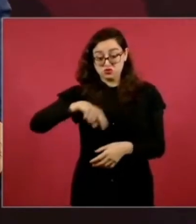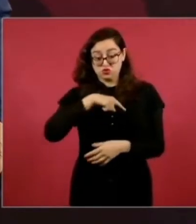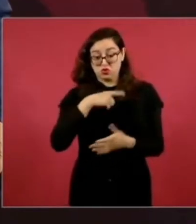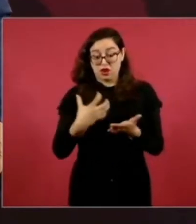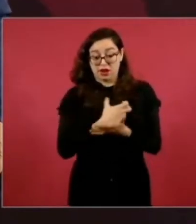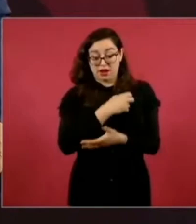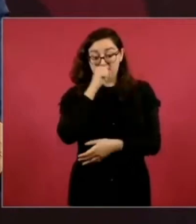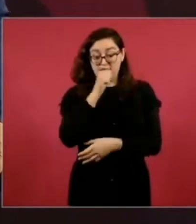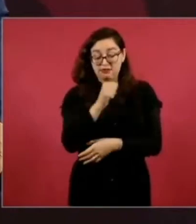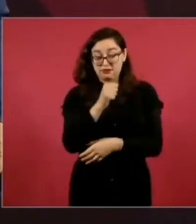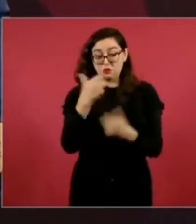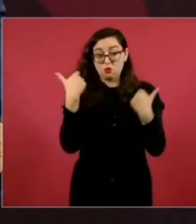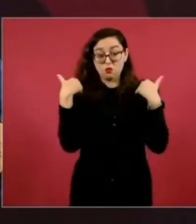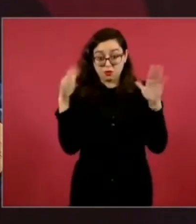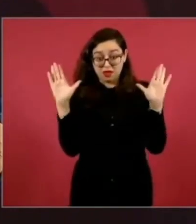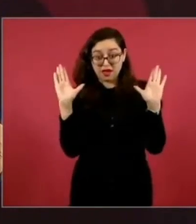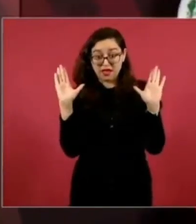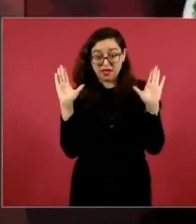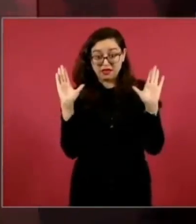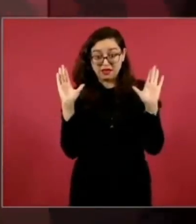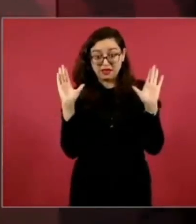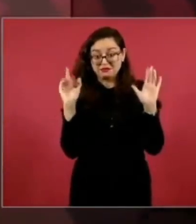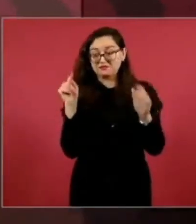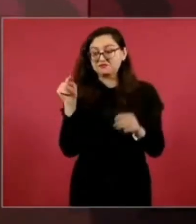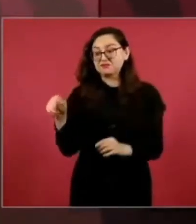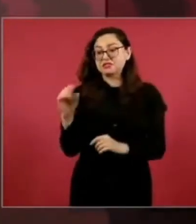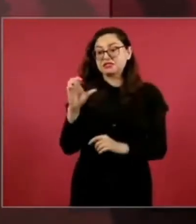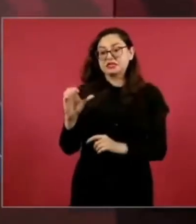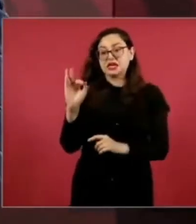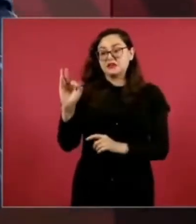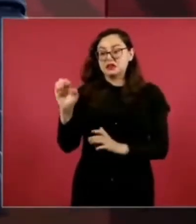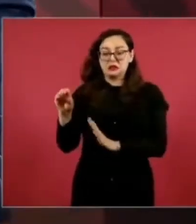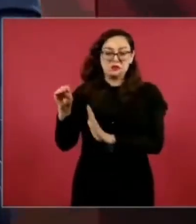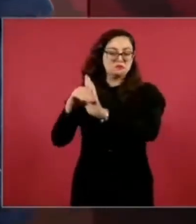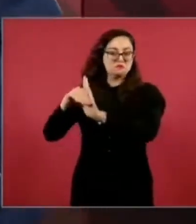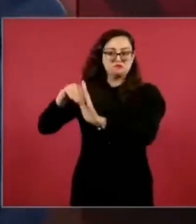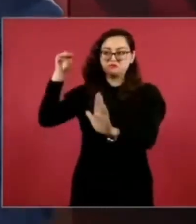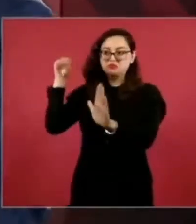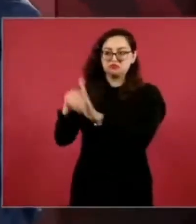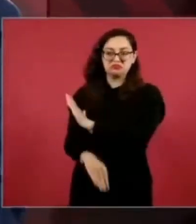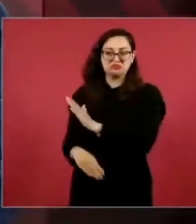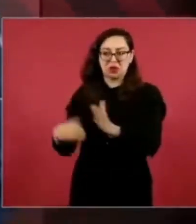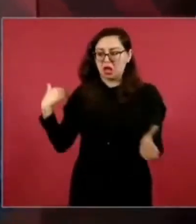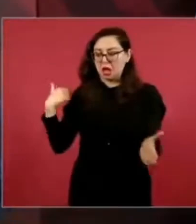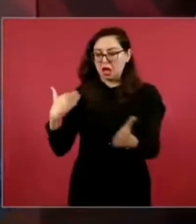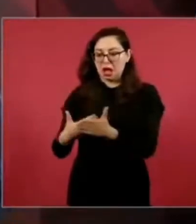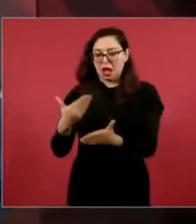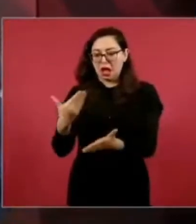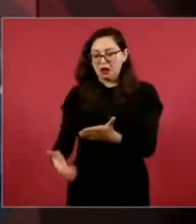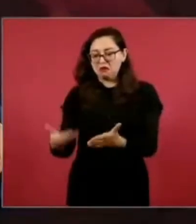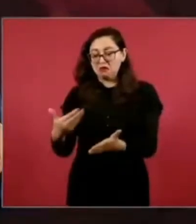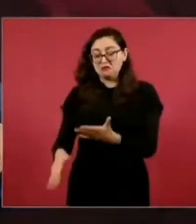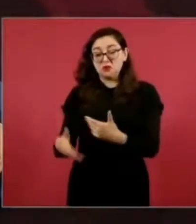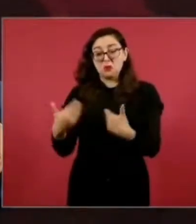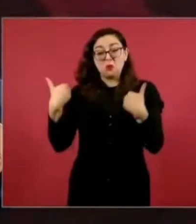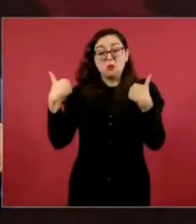del país, si se hubiese mantenido la tendencia. Y ahora estamos